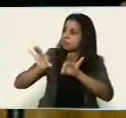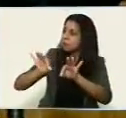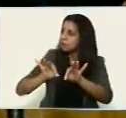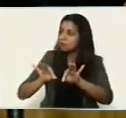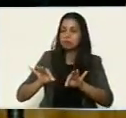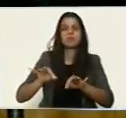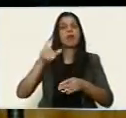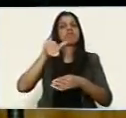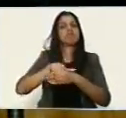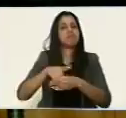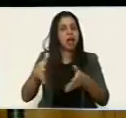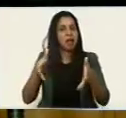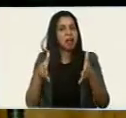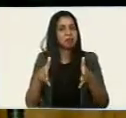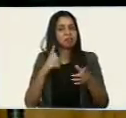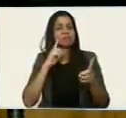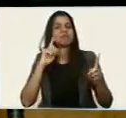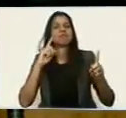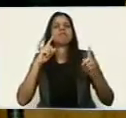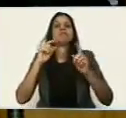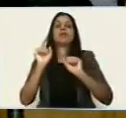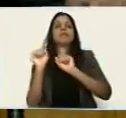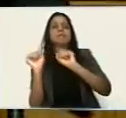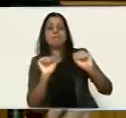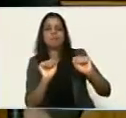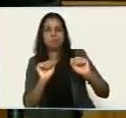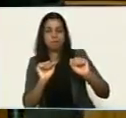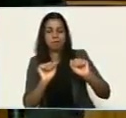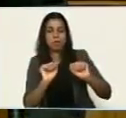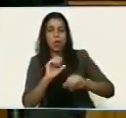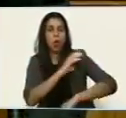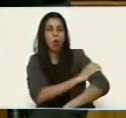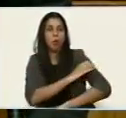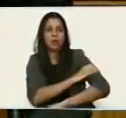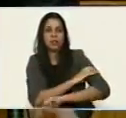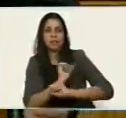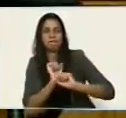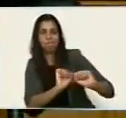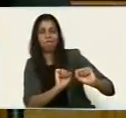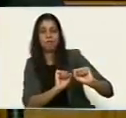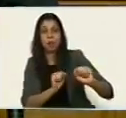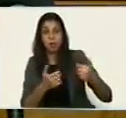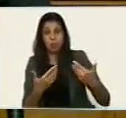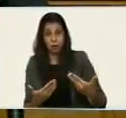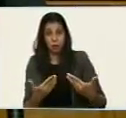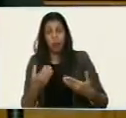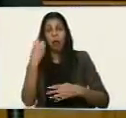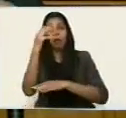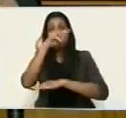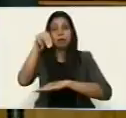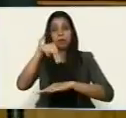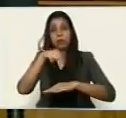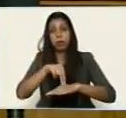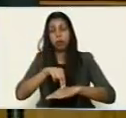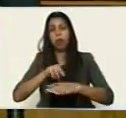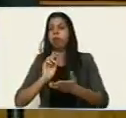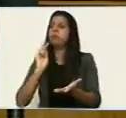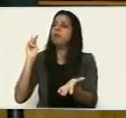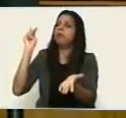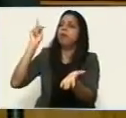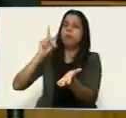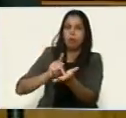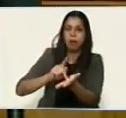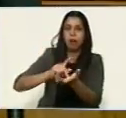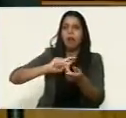contra ese desmembramiento del Estado. Y comenzó a recomponerse, a transformarse el Estado otra